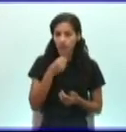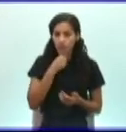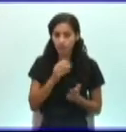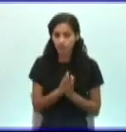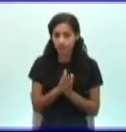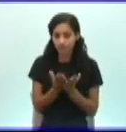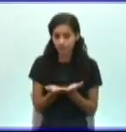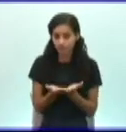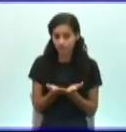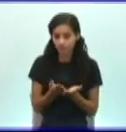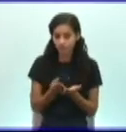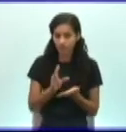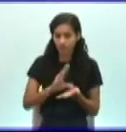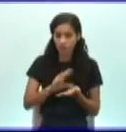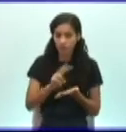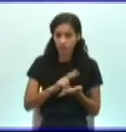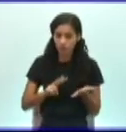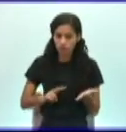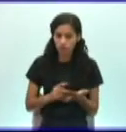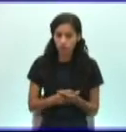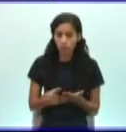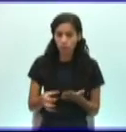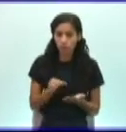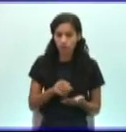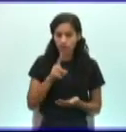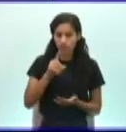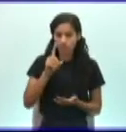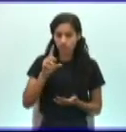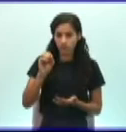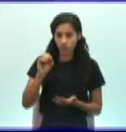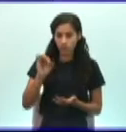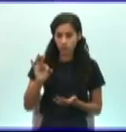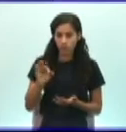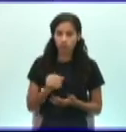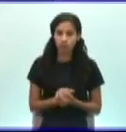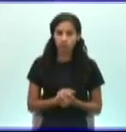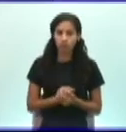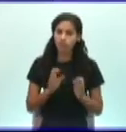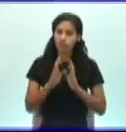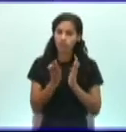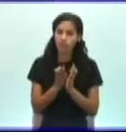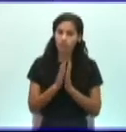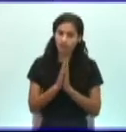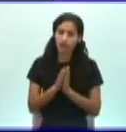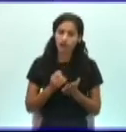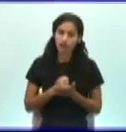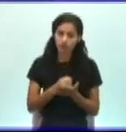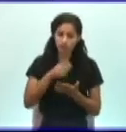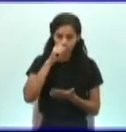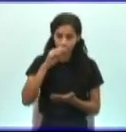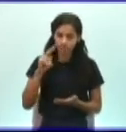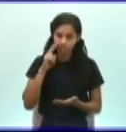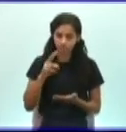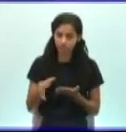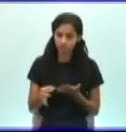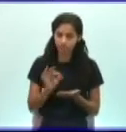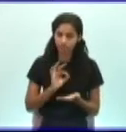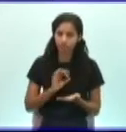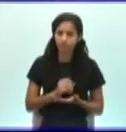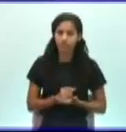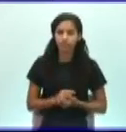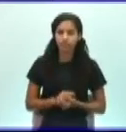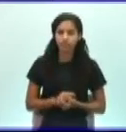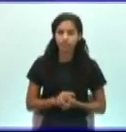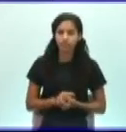de lectura en la página 108. Familiares, por favor, localicen la página.